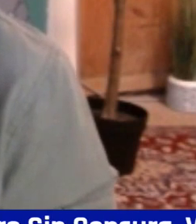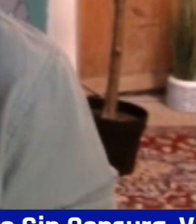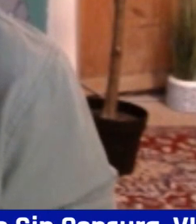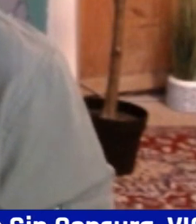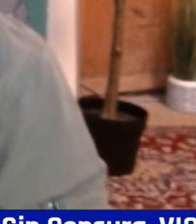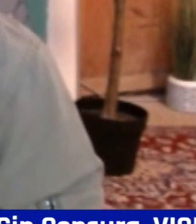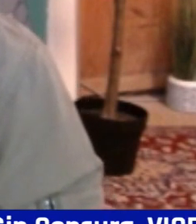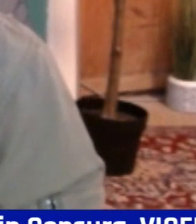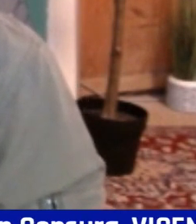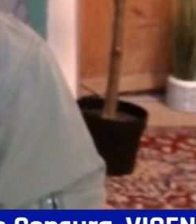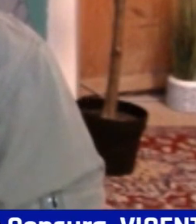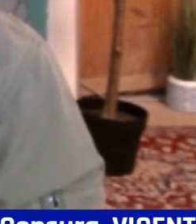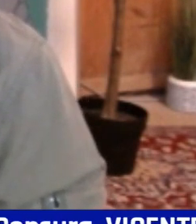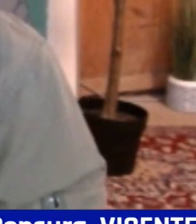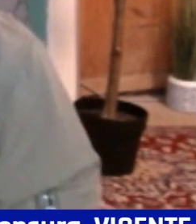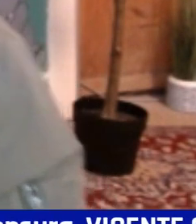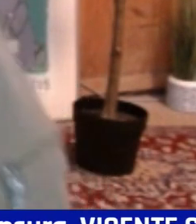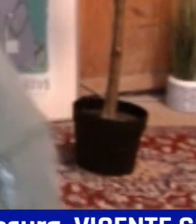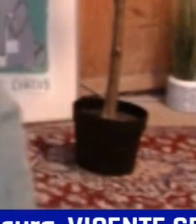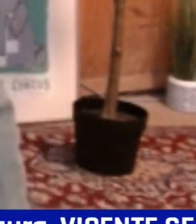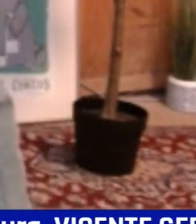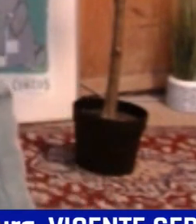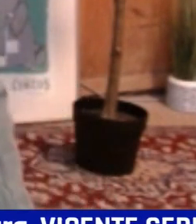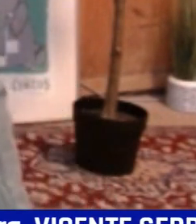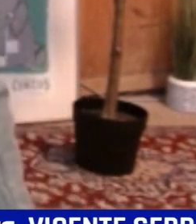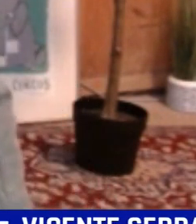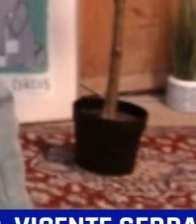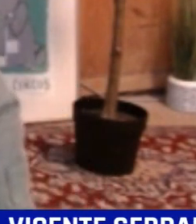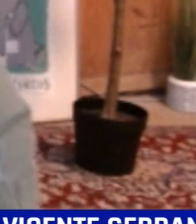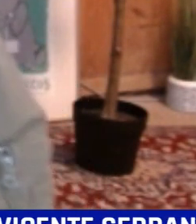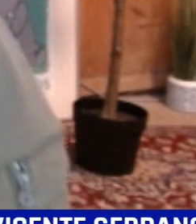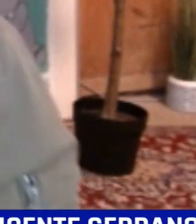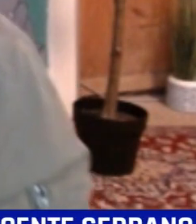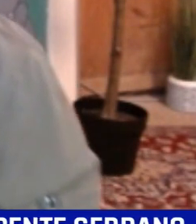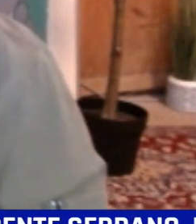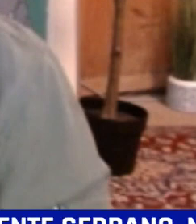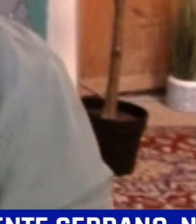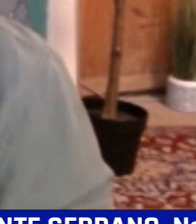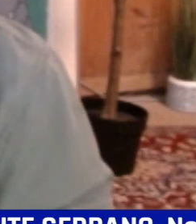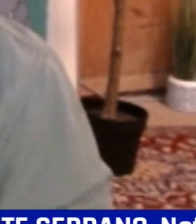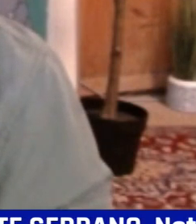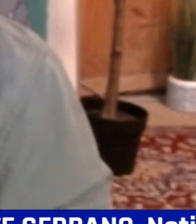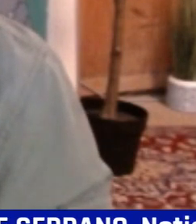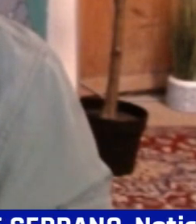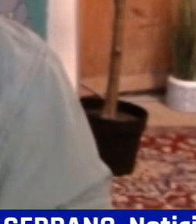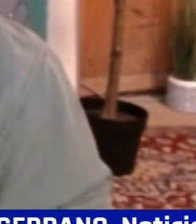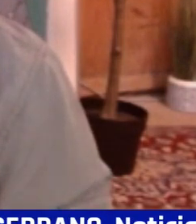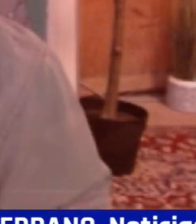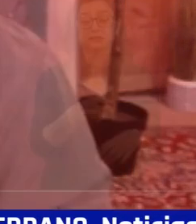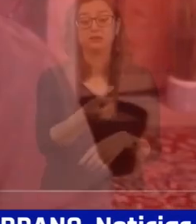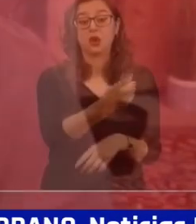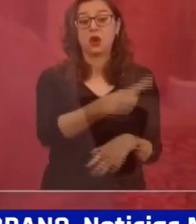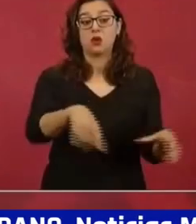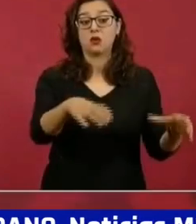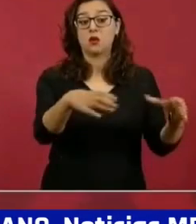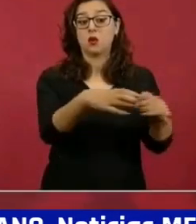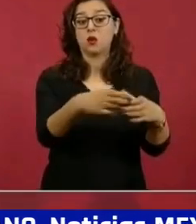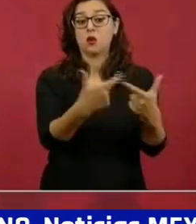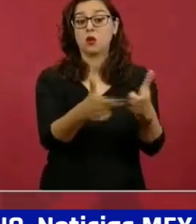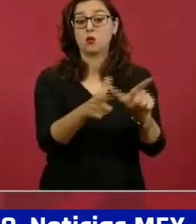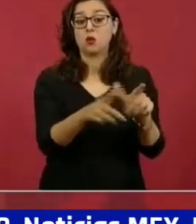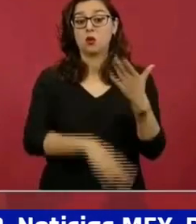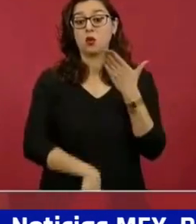y descalificó. Y reveló algo muy fuerte, el presidente López Obrador, que en el